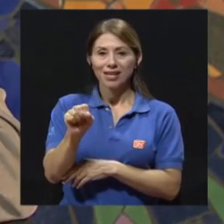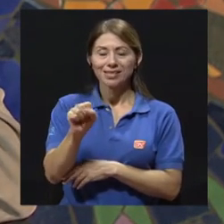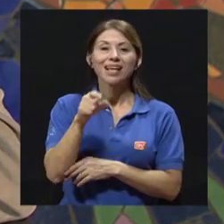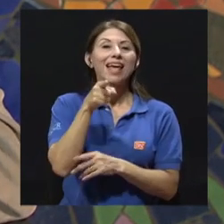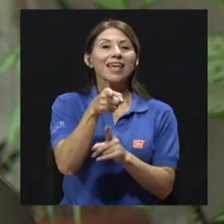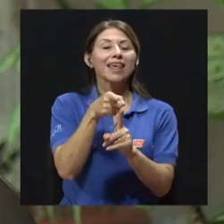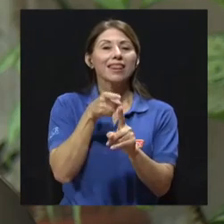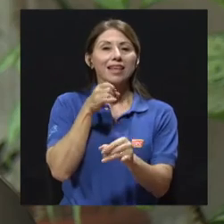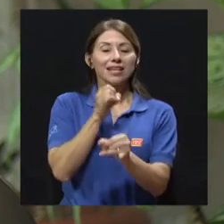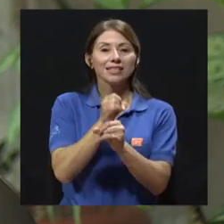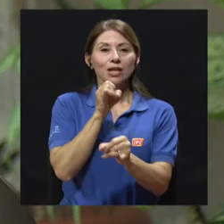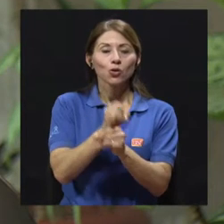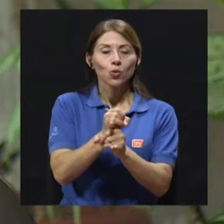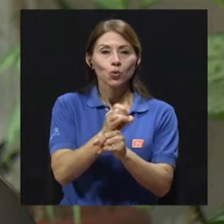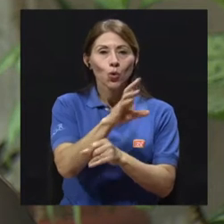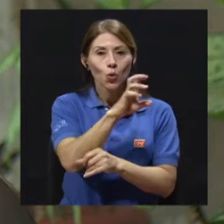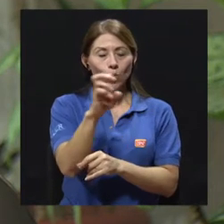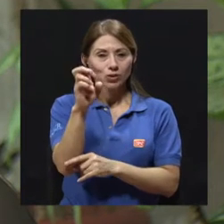de